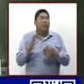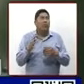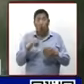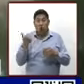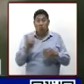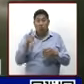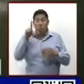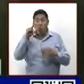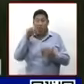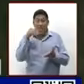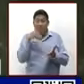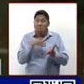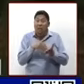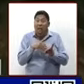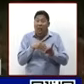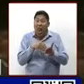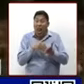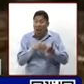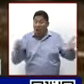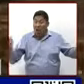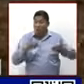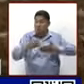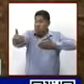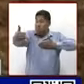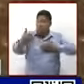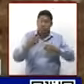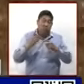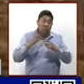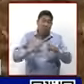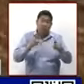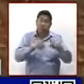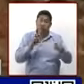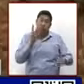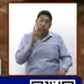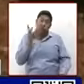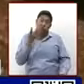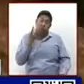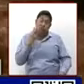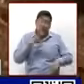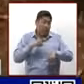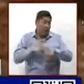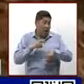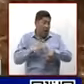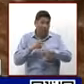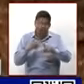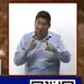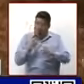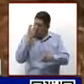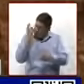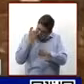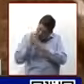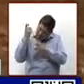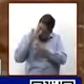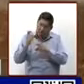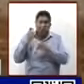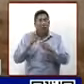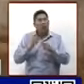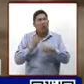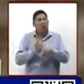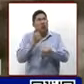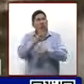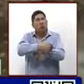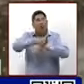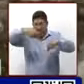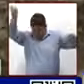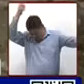hectáreas de cultivos, hortalizas y frutales que han sido afectadas por distintos eventos climáticos como ser las granizadas, riadas